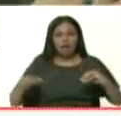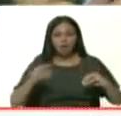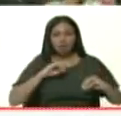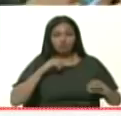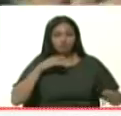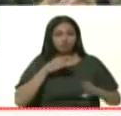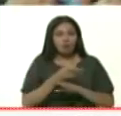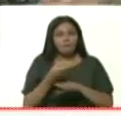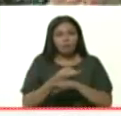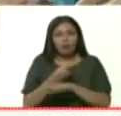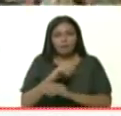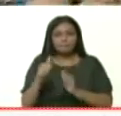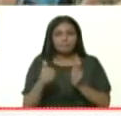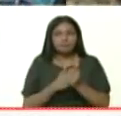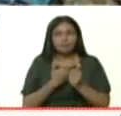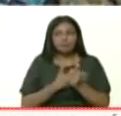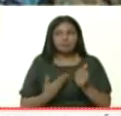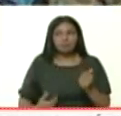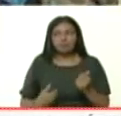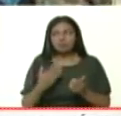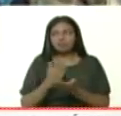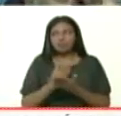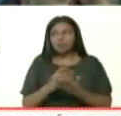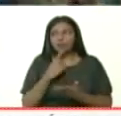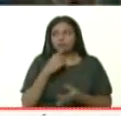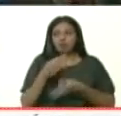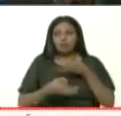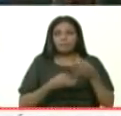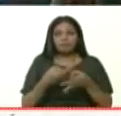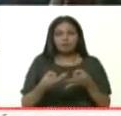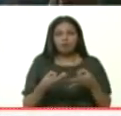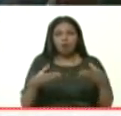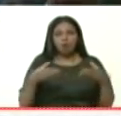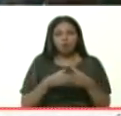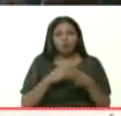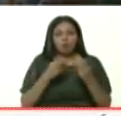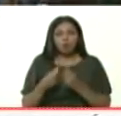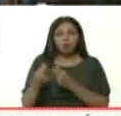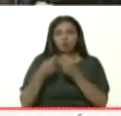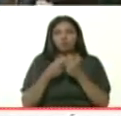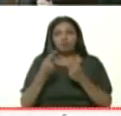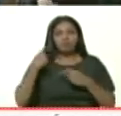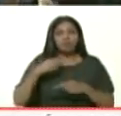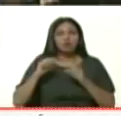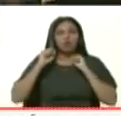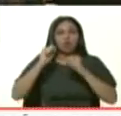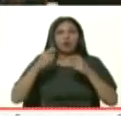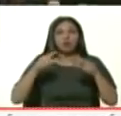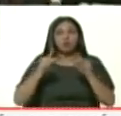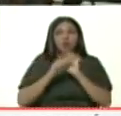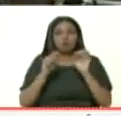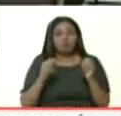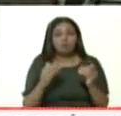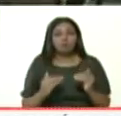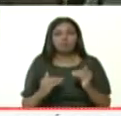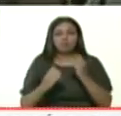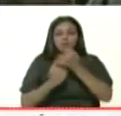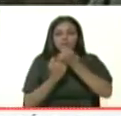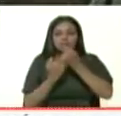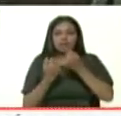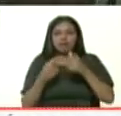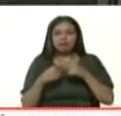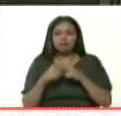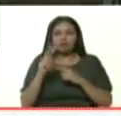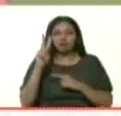buscar, vicepresidente, como siempre le digo a usted y al equipo económico, tenemos que lograr estabilizar los